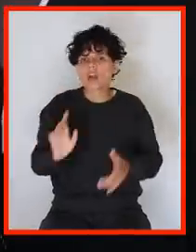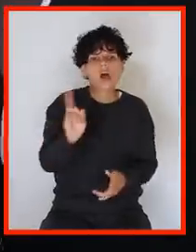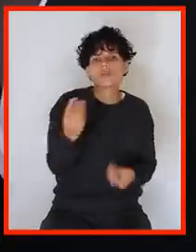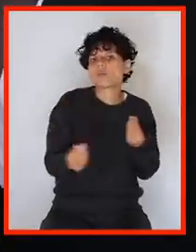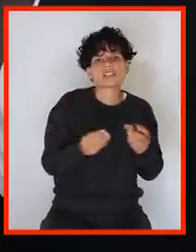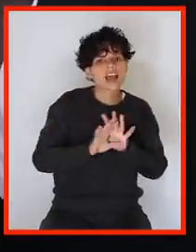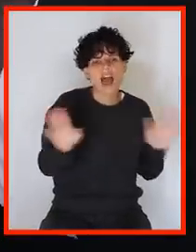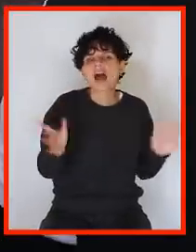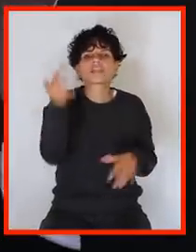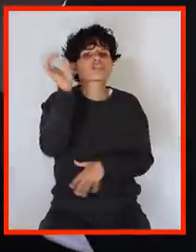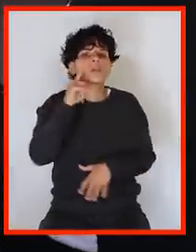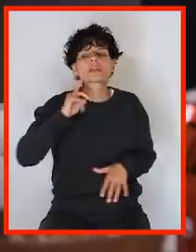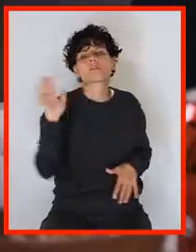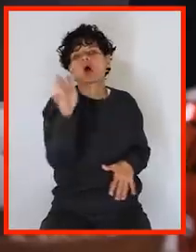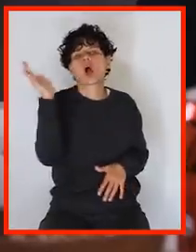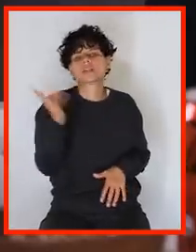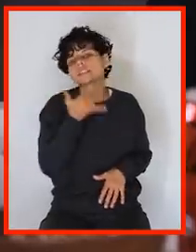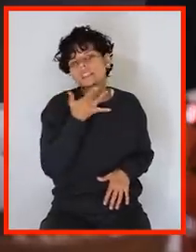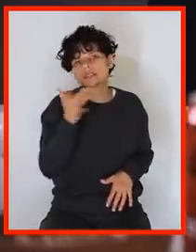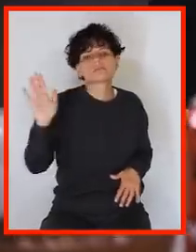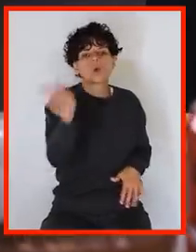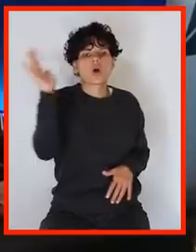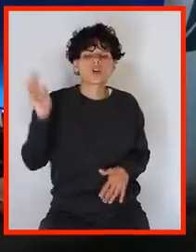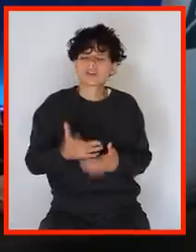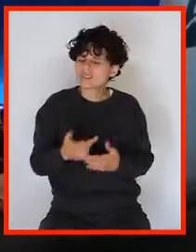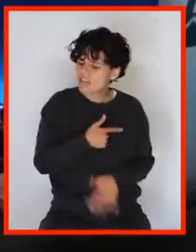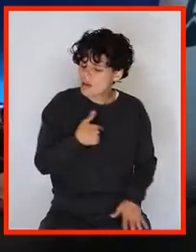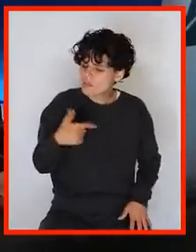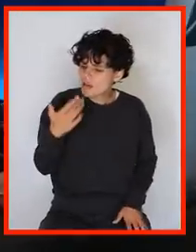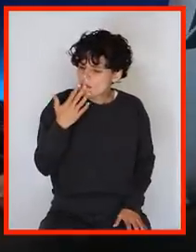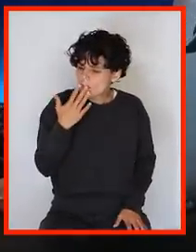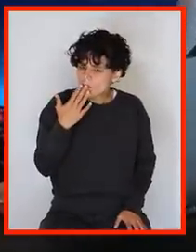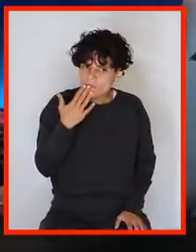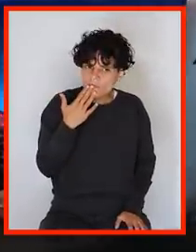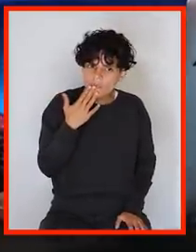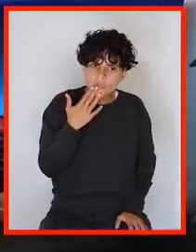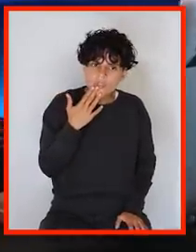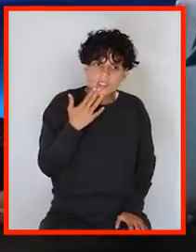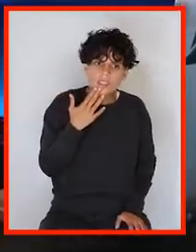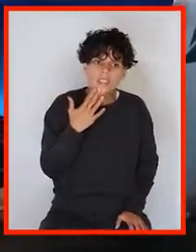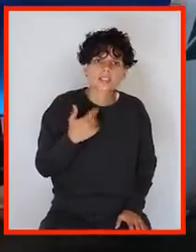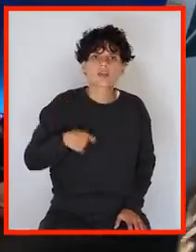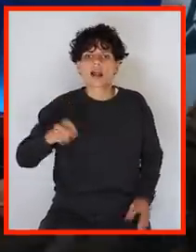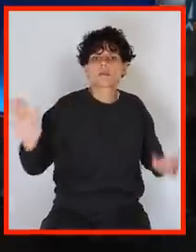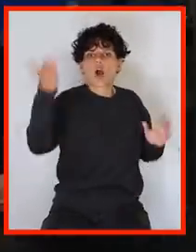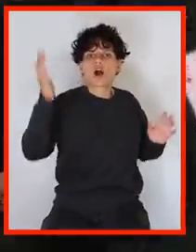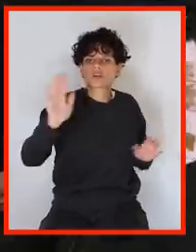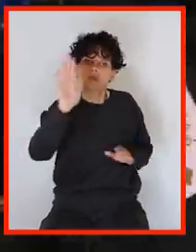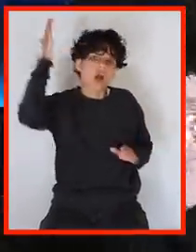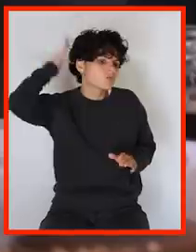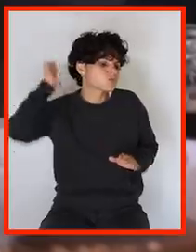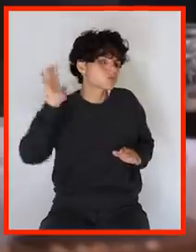po, ¿no? Pero el Marcineque es como... Fue un cachamal, no, no fue una cuestión. Sí, fue como un ¿cómo se llama esto, weón? Una explosión así,